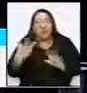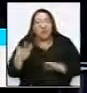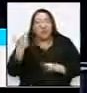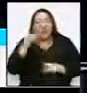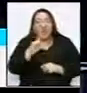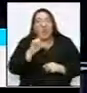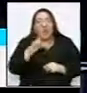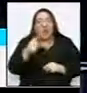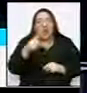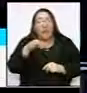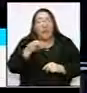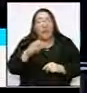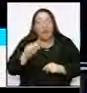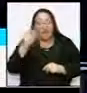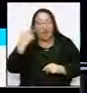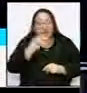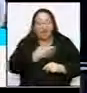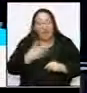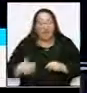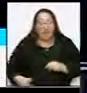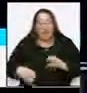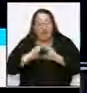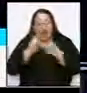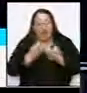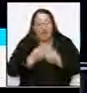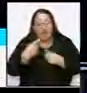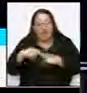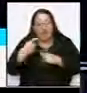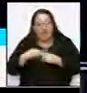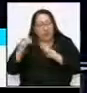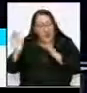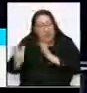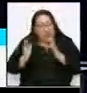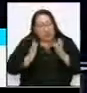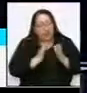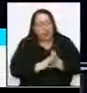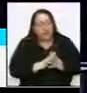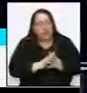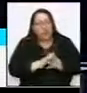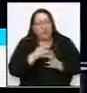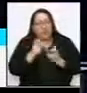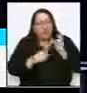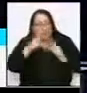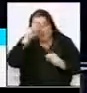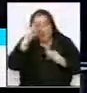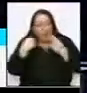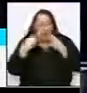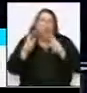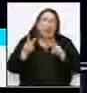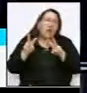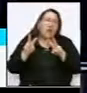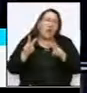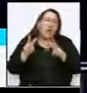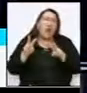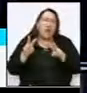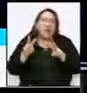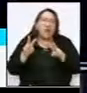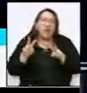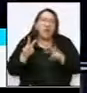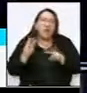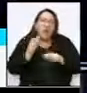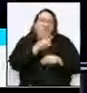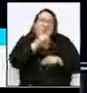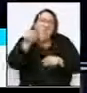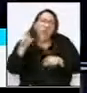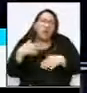Pizarro, Bartolomé Herrera y toda esa playa de ilustres peruanos observaron: si ellos